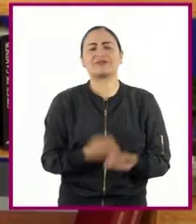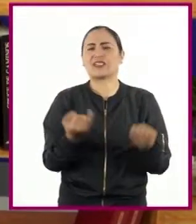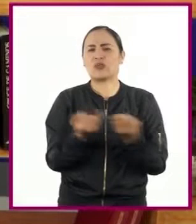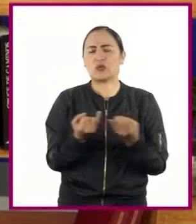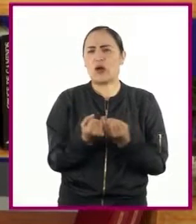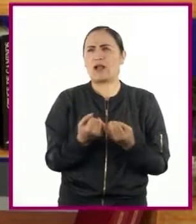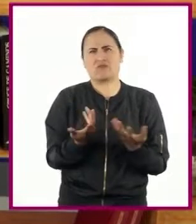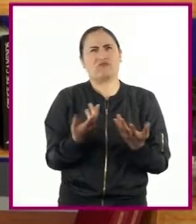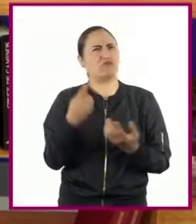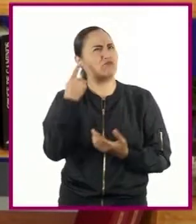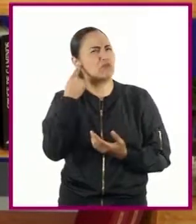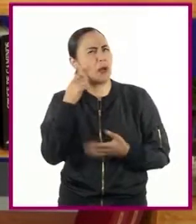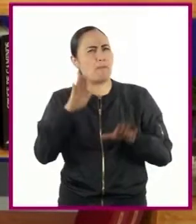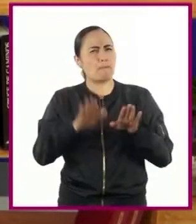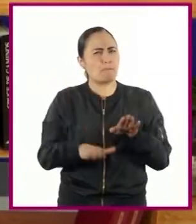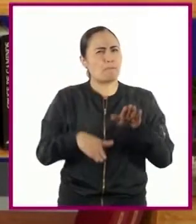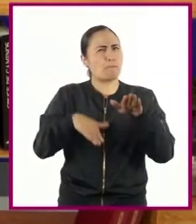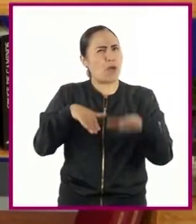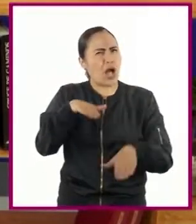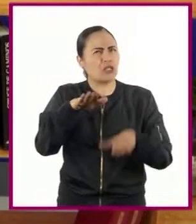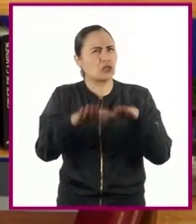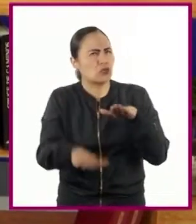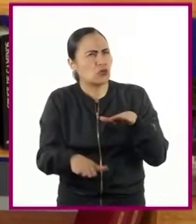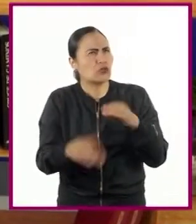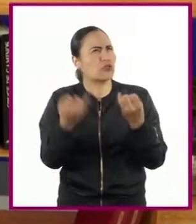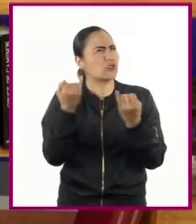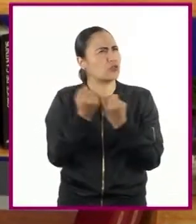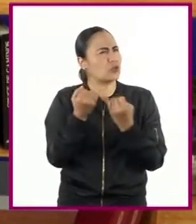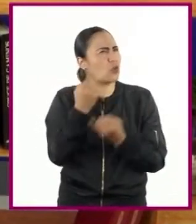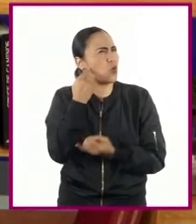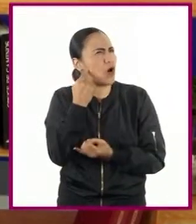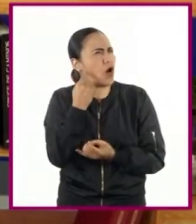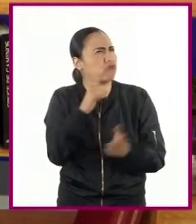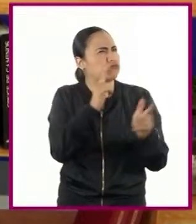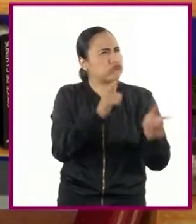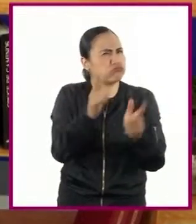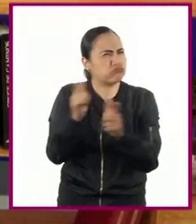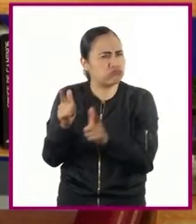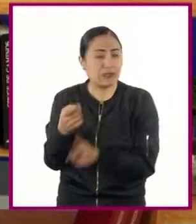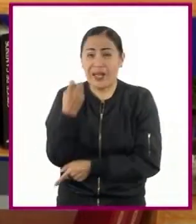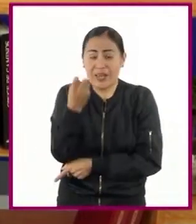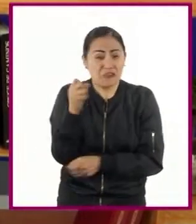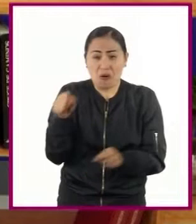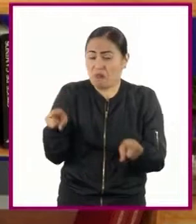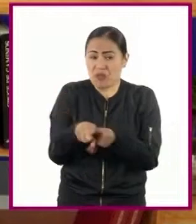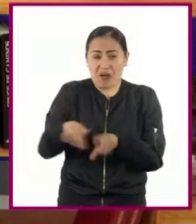personas y luego la ráfaga de las armas. Todo eso es el lenguaje de la radio.